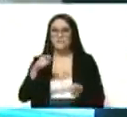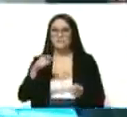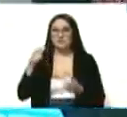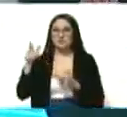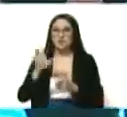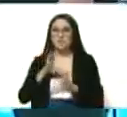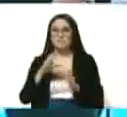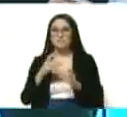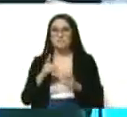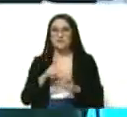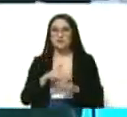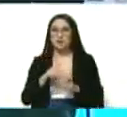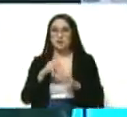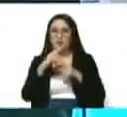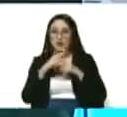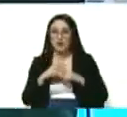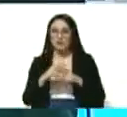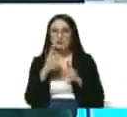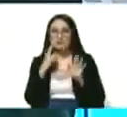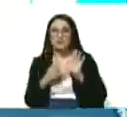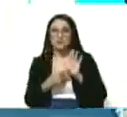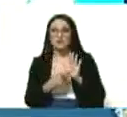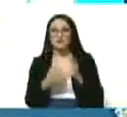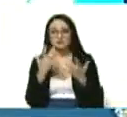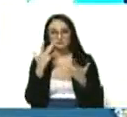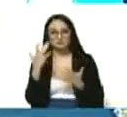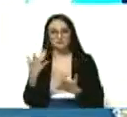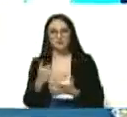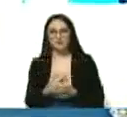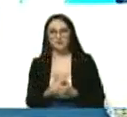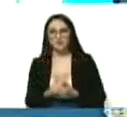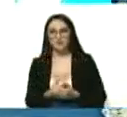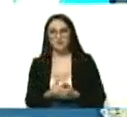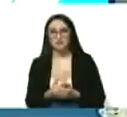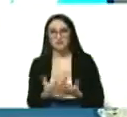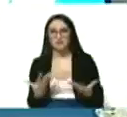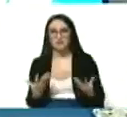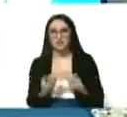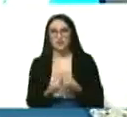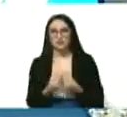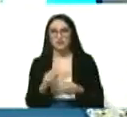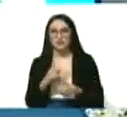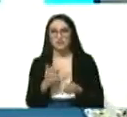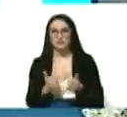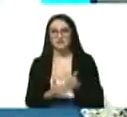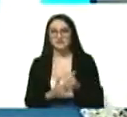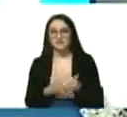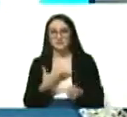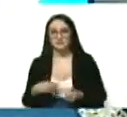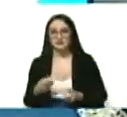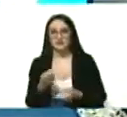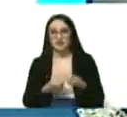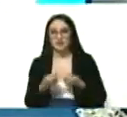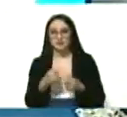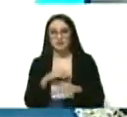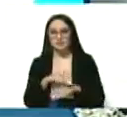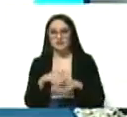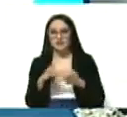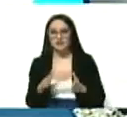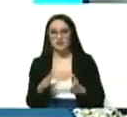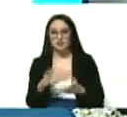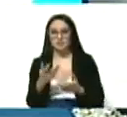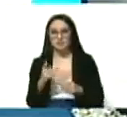merecido reconocimiento, como podemos apreciar a través de las pantallas, en compañía del vicepresidente sectorial de Economía y ministro del Poder